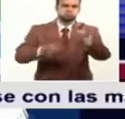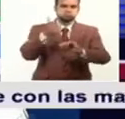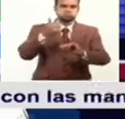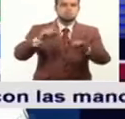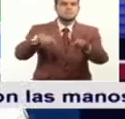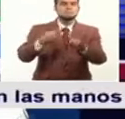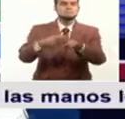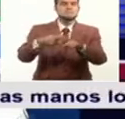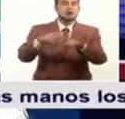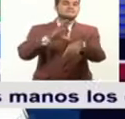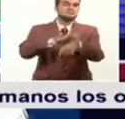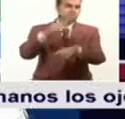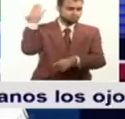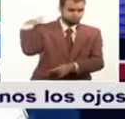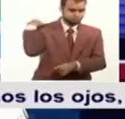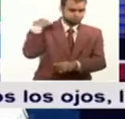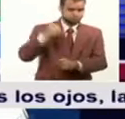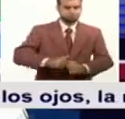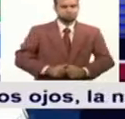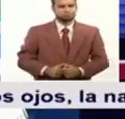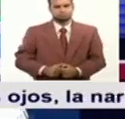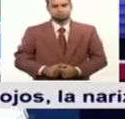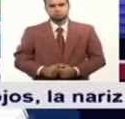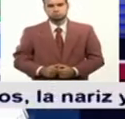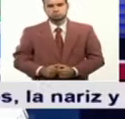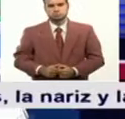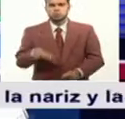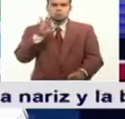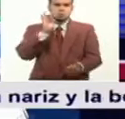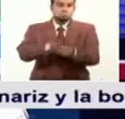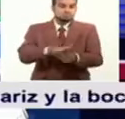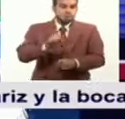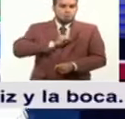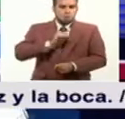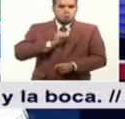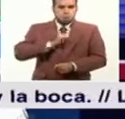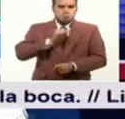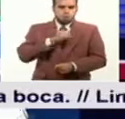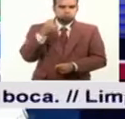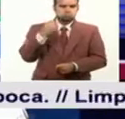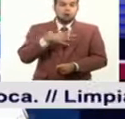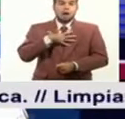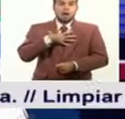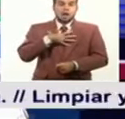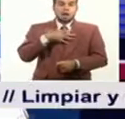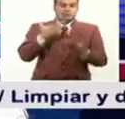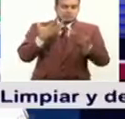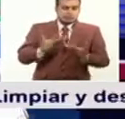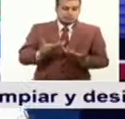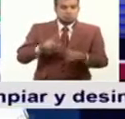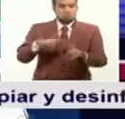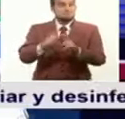pulmonar. Inicialmente presentó tos, falta de aire, decaimiento y fiebre.